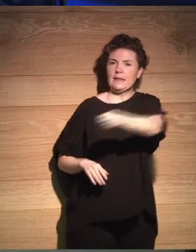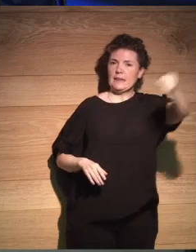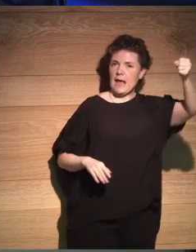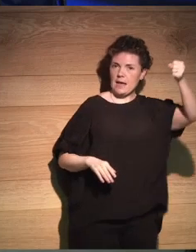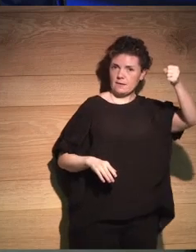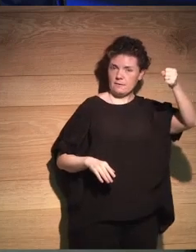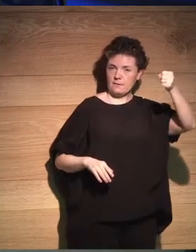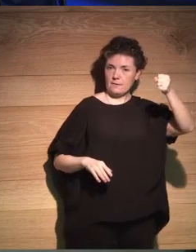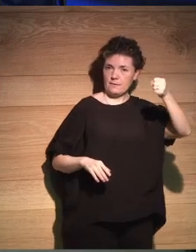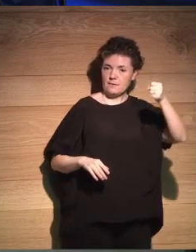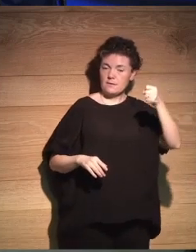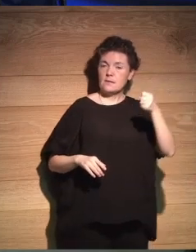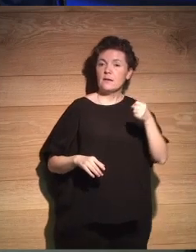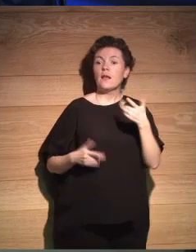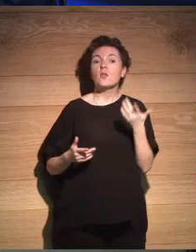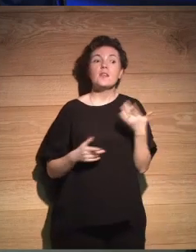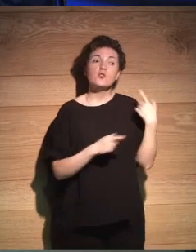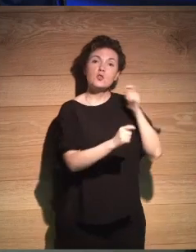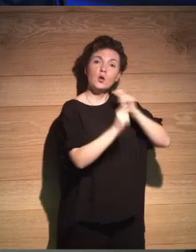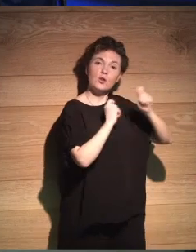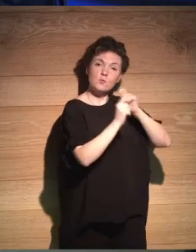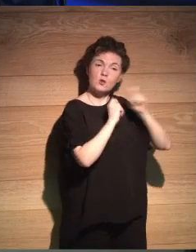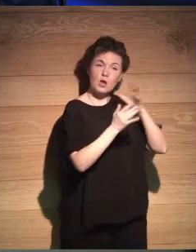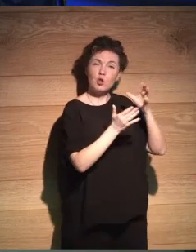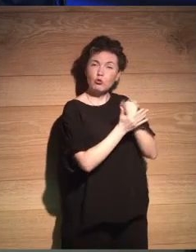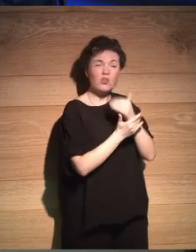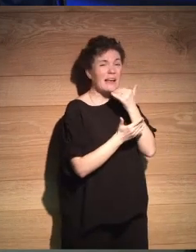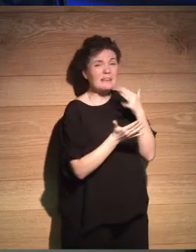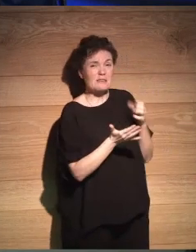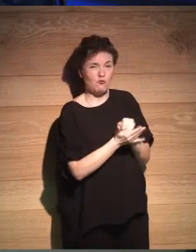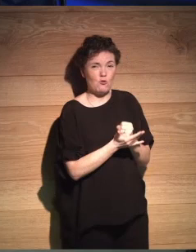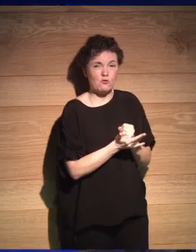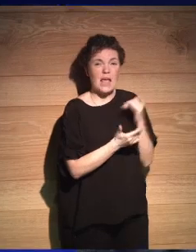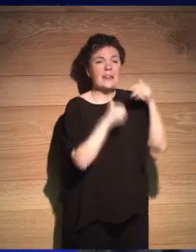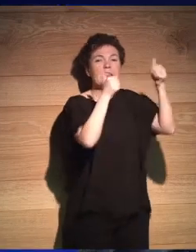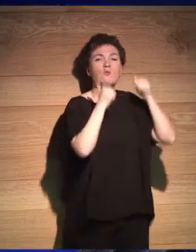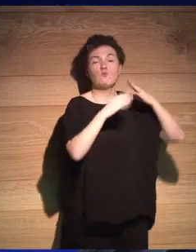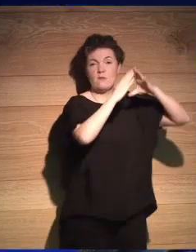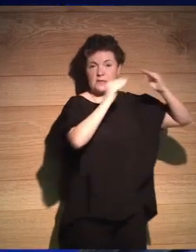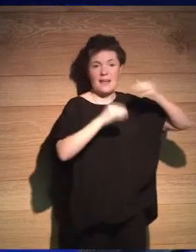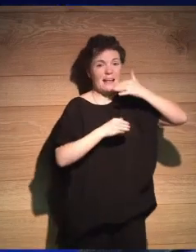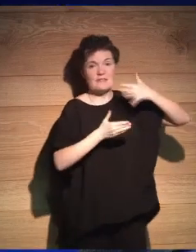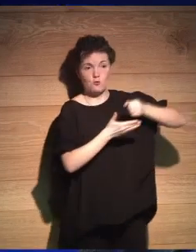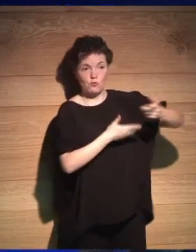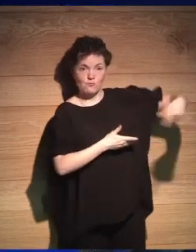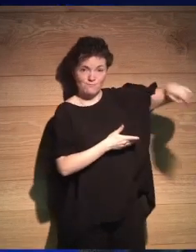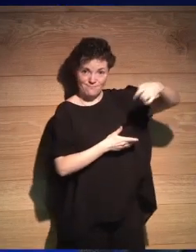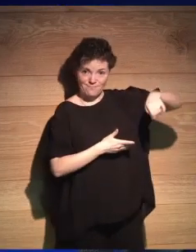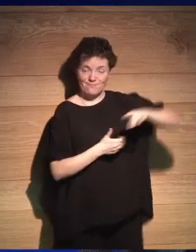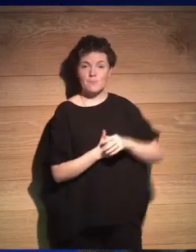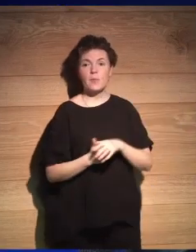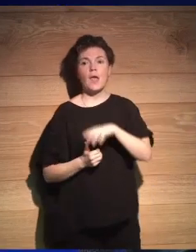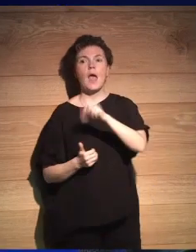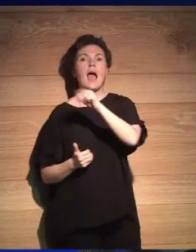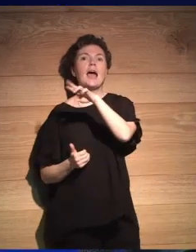escuela de espías. Y estos corresponsales, todos o casi todos, tenían títulos universitarios. Y ahí